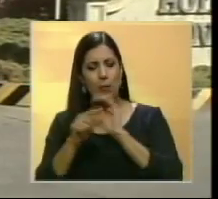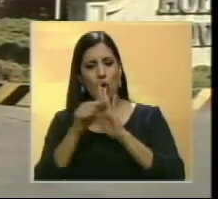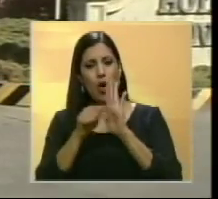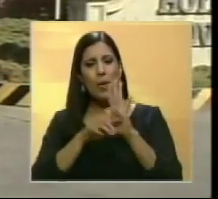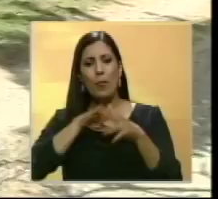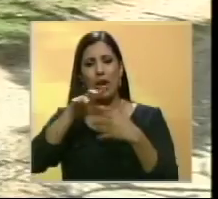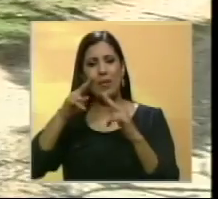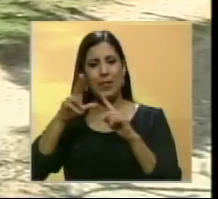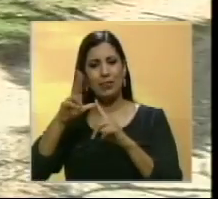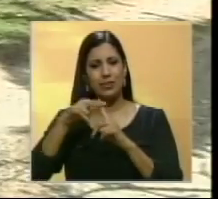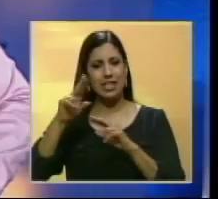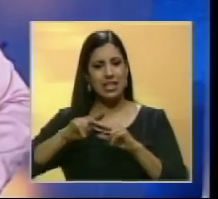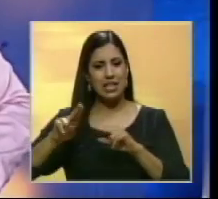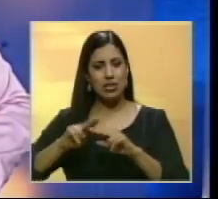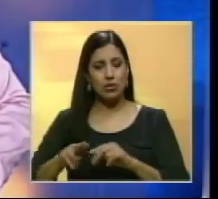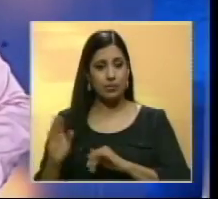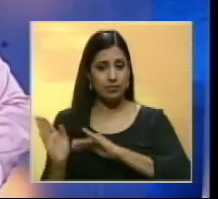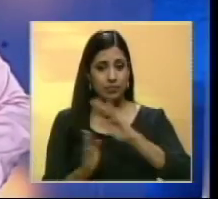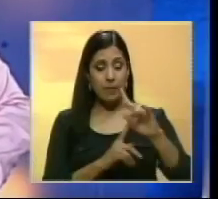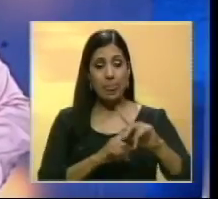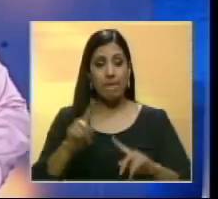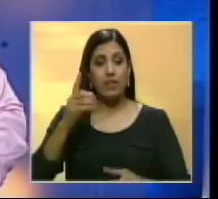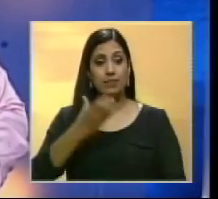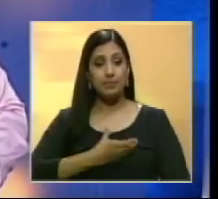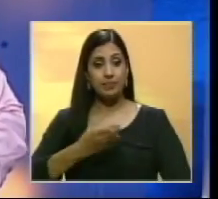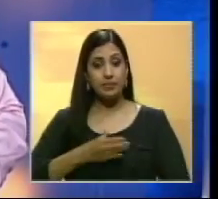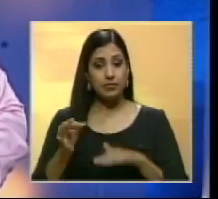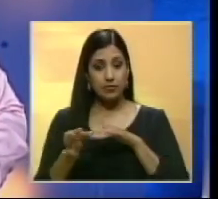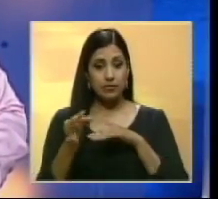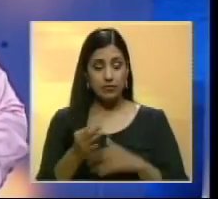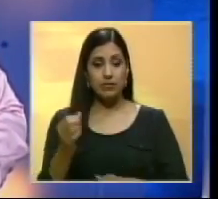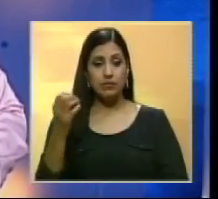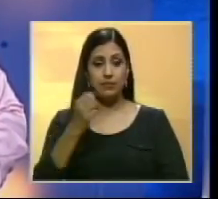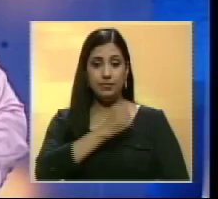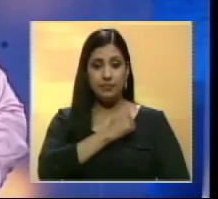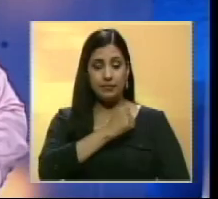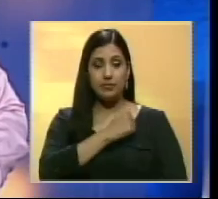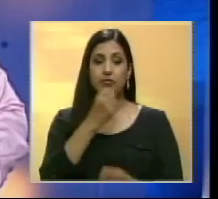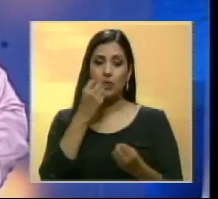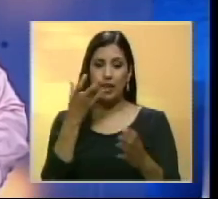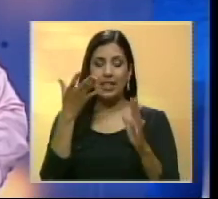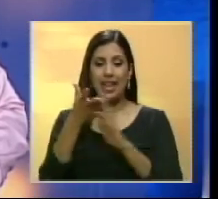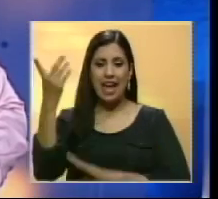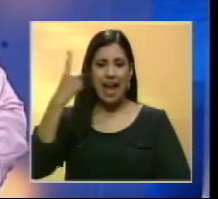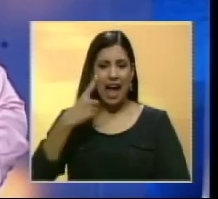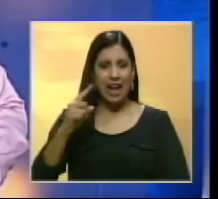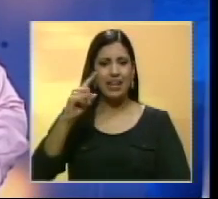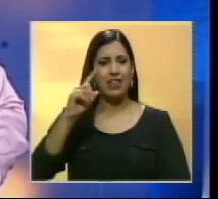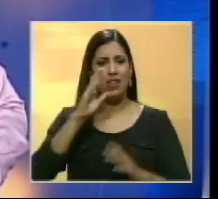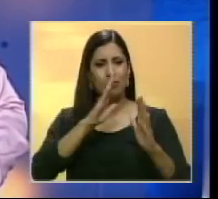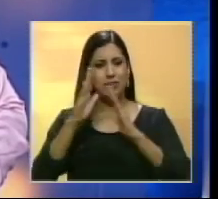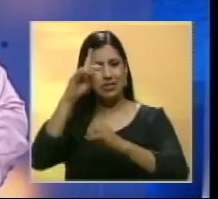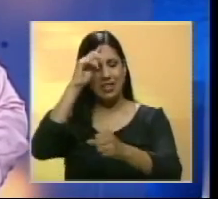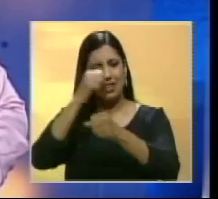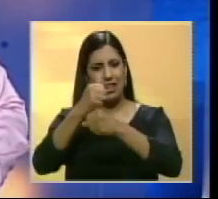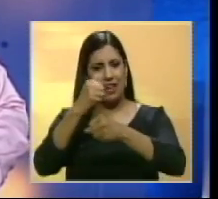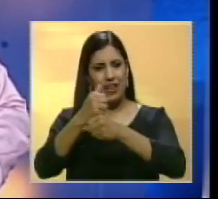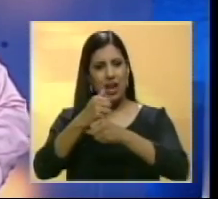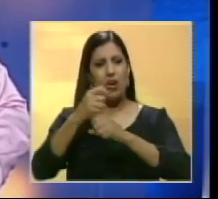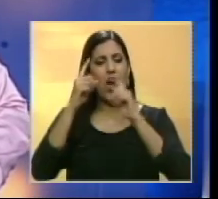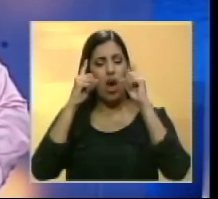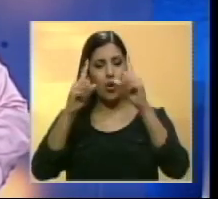climático El Niño. El alcalde del municipio de Chacao, Ramón Muchacho, aseguró que existen cuarteles de operaciones en la